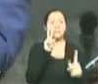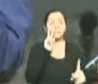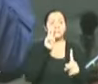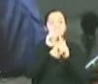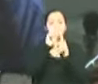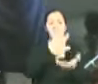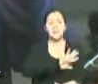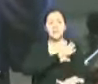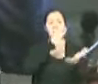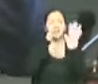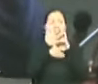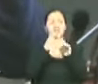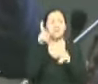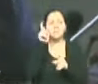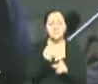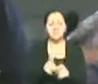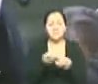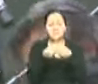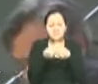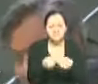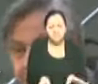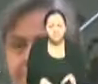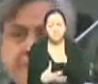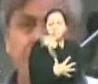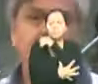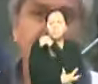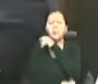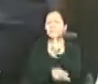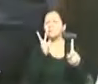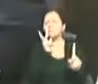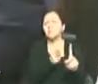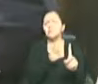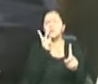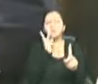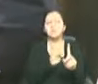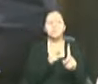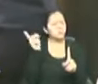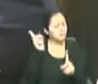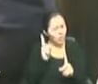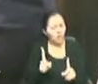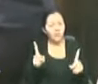revolucionario, de erradicar la pobreza,